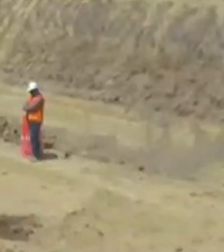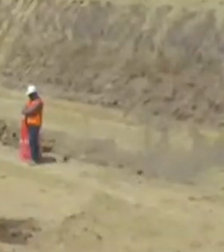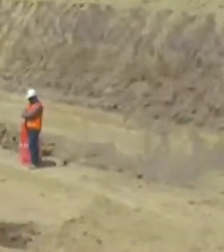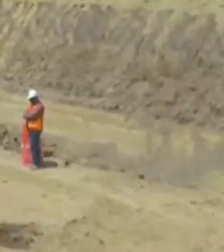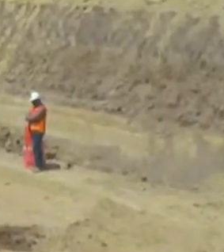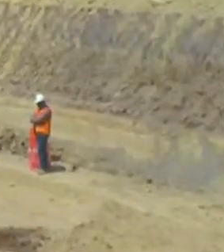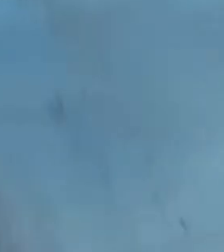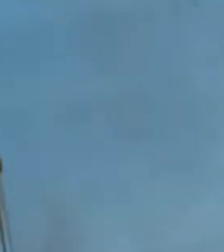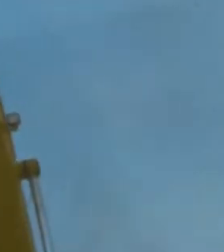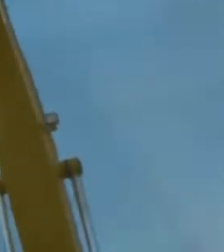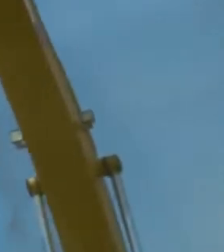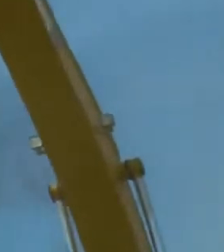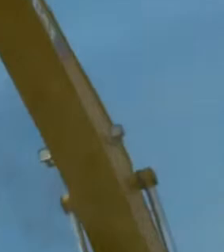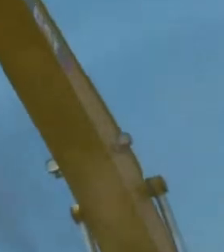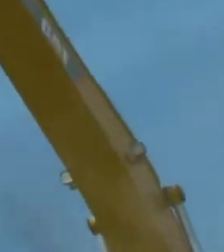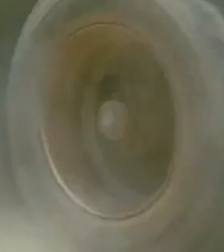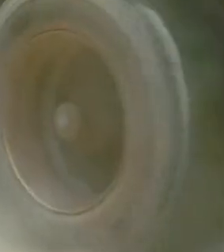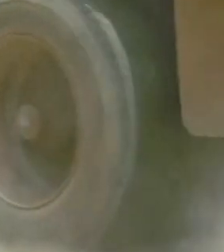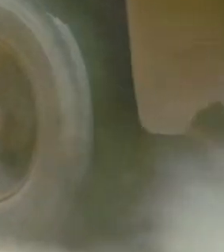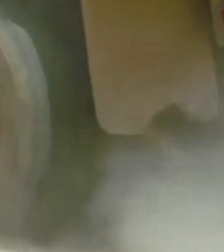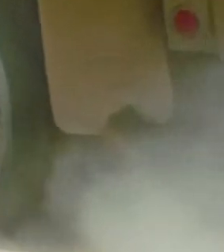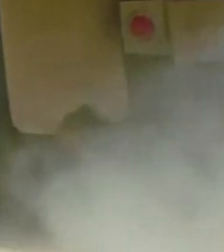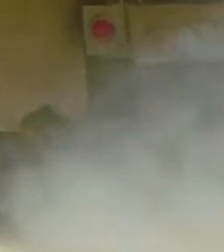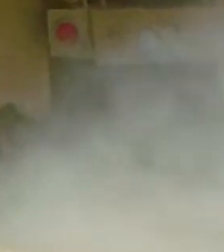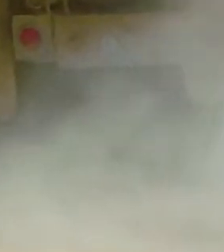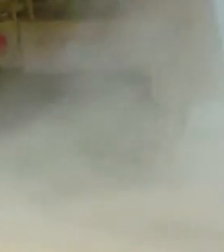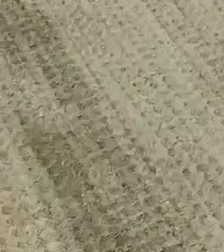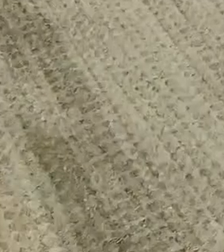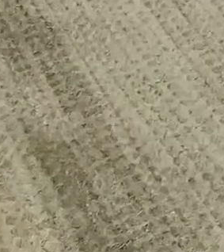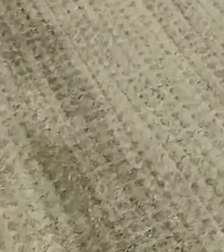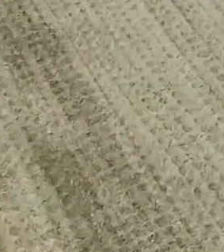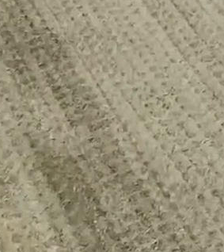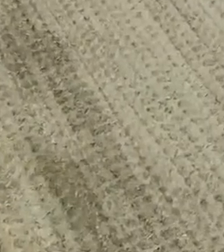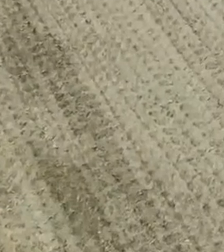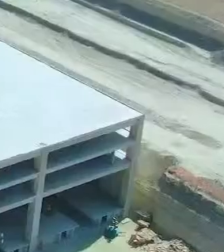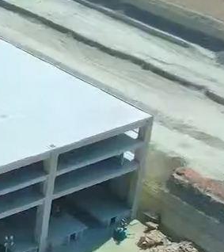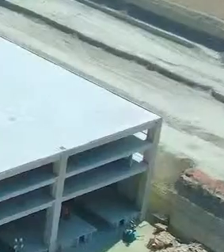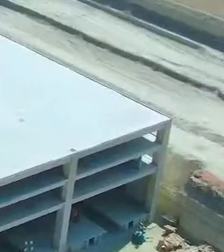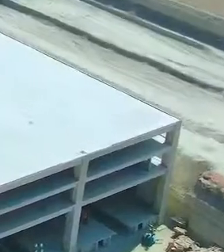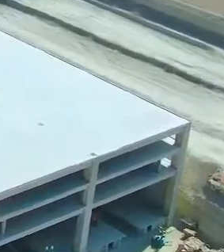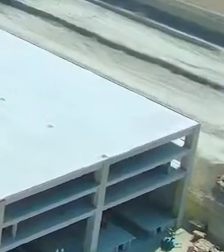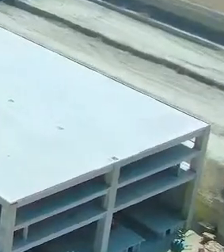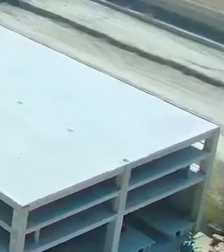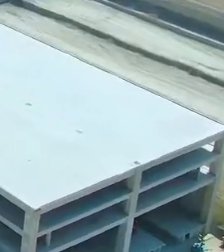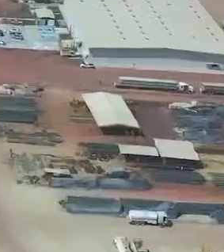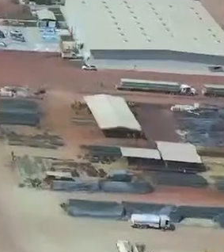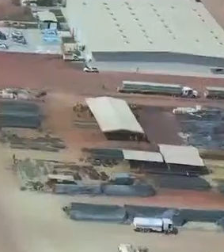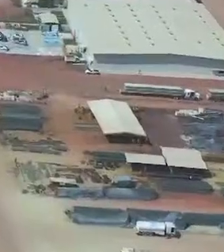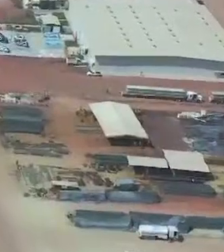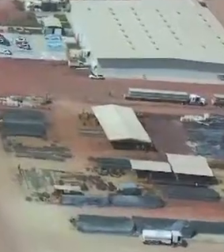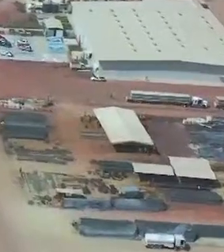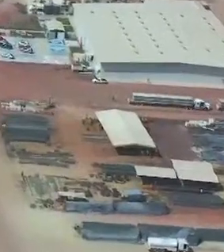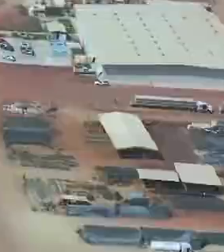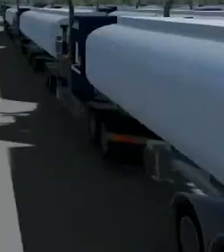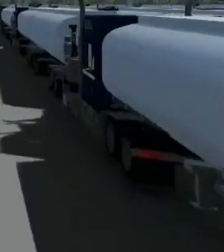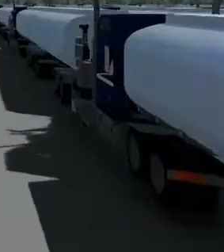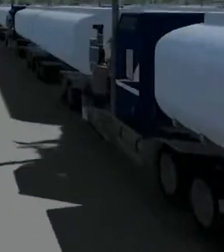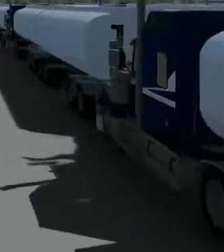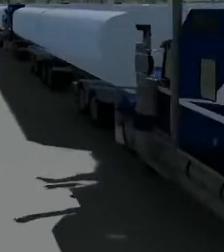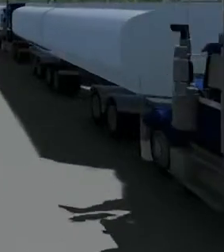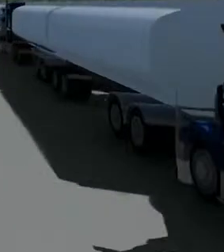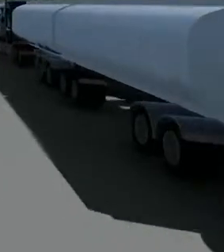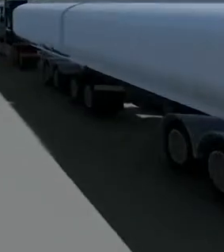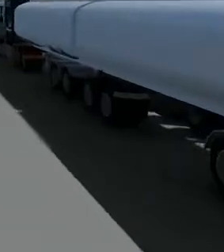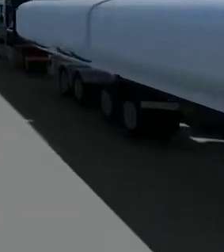se efectúan los trabajos de corte y acarreo de material de excavación en el área de estacionamiento para taxis y vehículos de alquiler. En